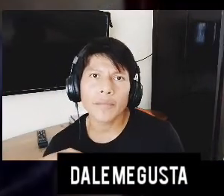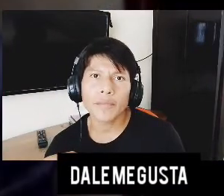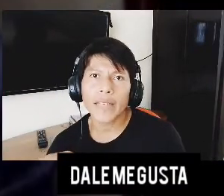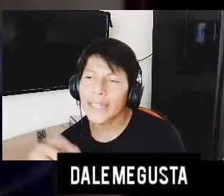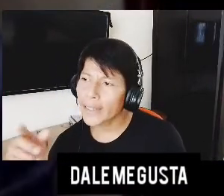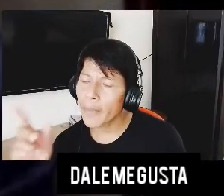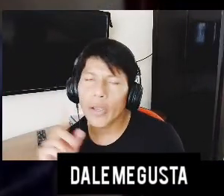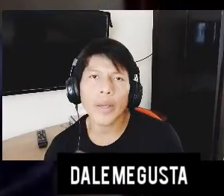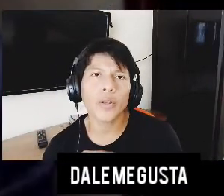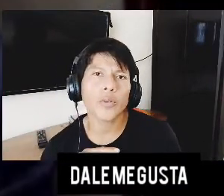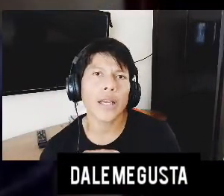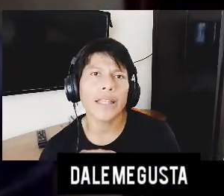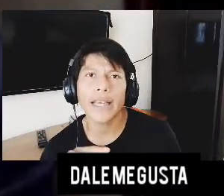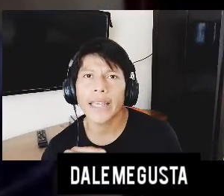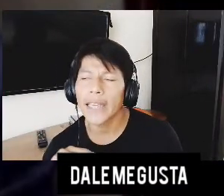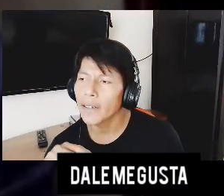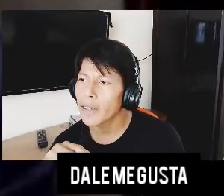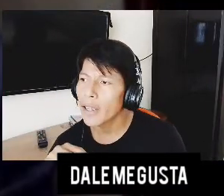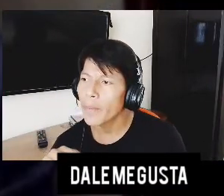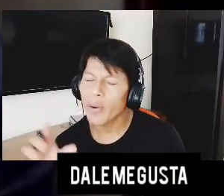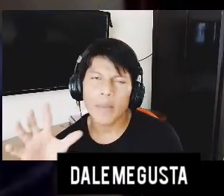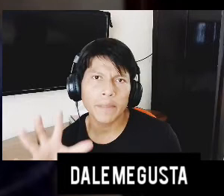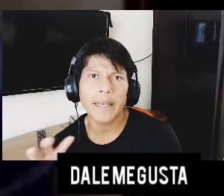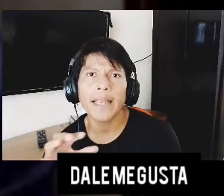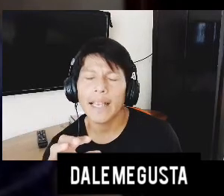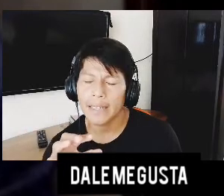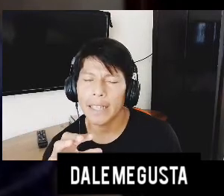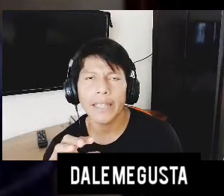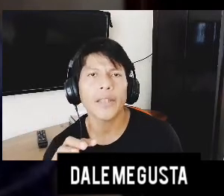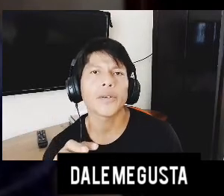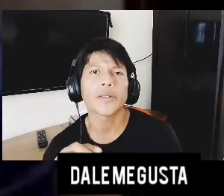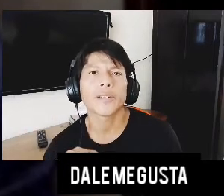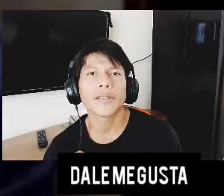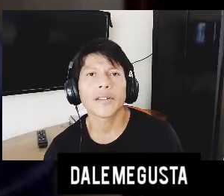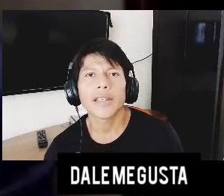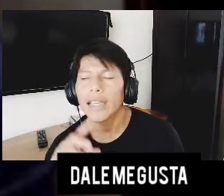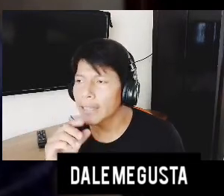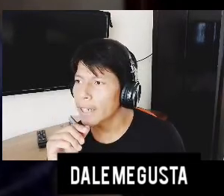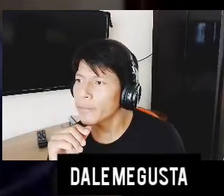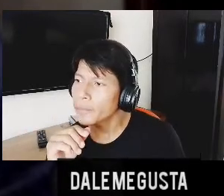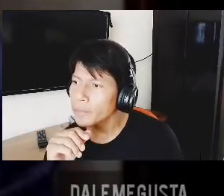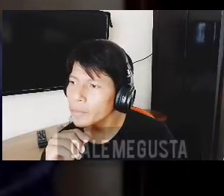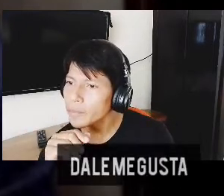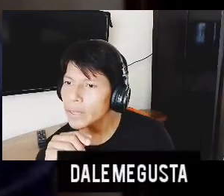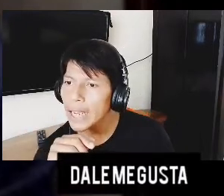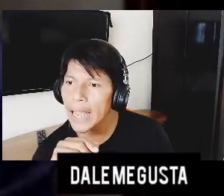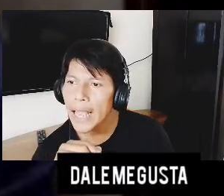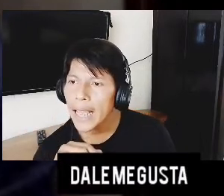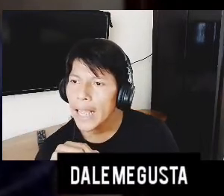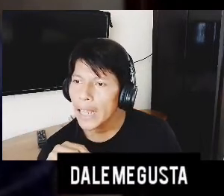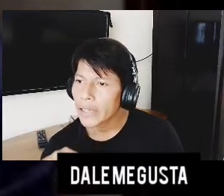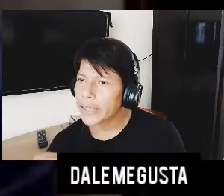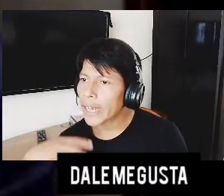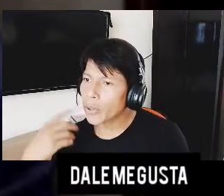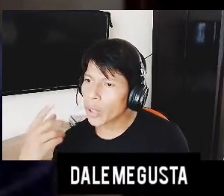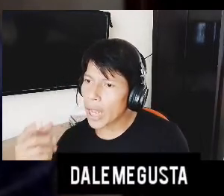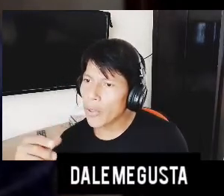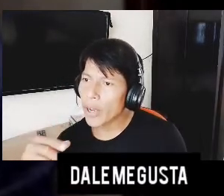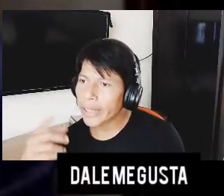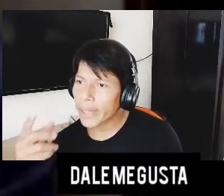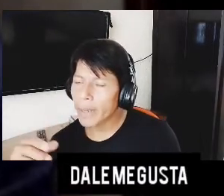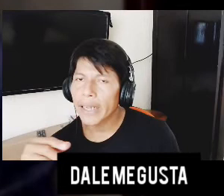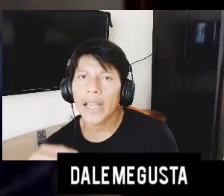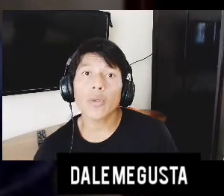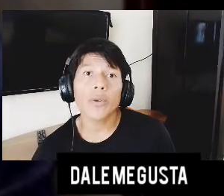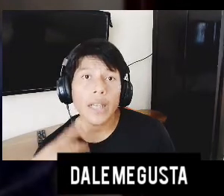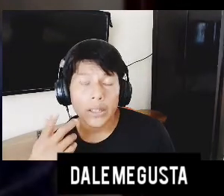Monreal. Este tema lo iba yo a tocar el día de ayer, pero me esperé hasta el día de hoy. En serio. Ya he tocado